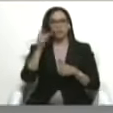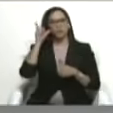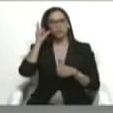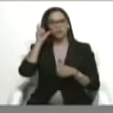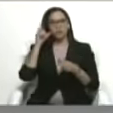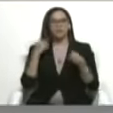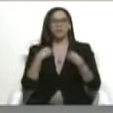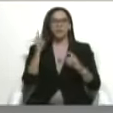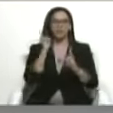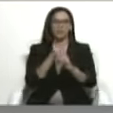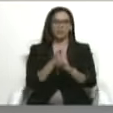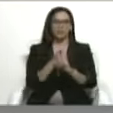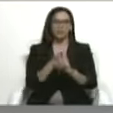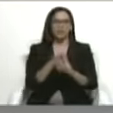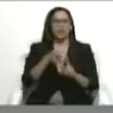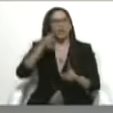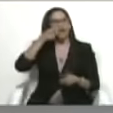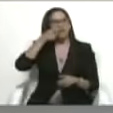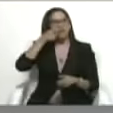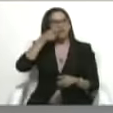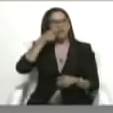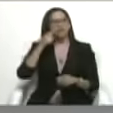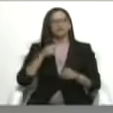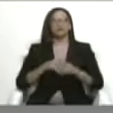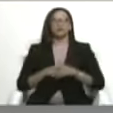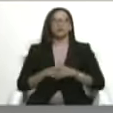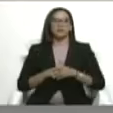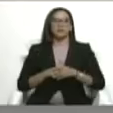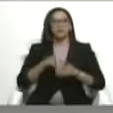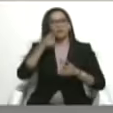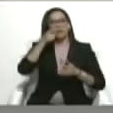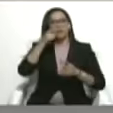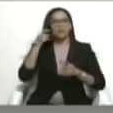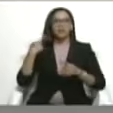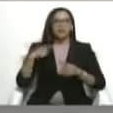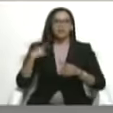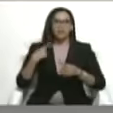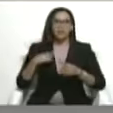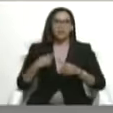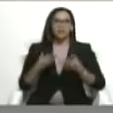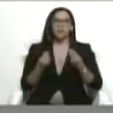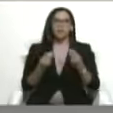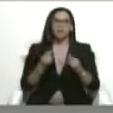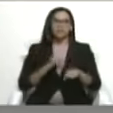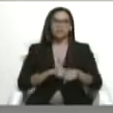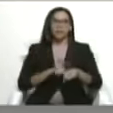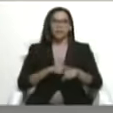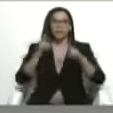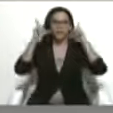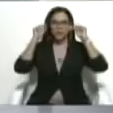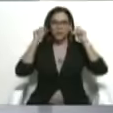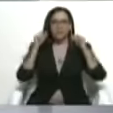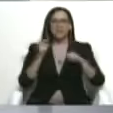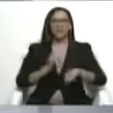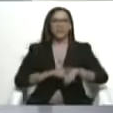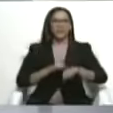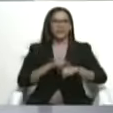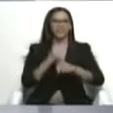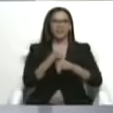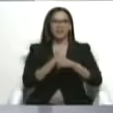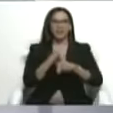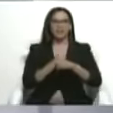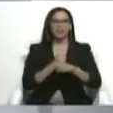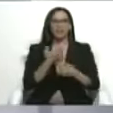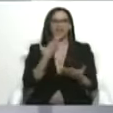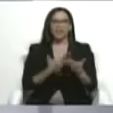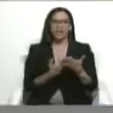en vivo y en directo al fiscal Tarek William Saab. Fiscal, sé que tiene bastante tiempo sin dormir, tiene bastantes horas trabajando y